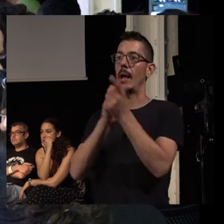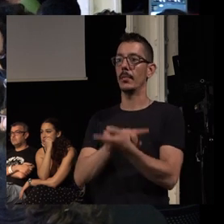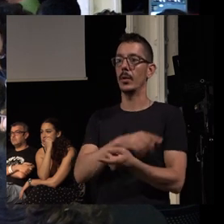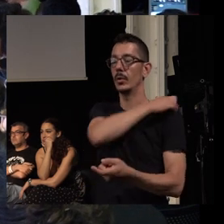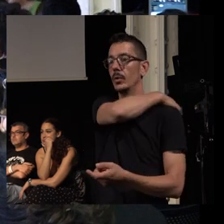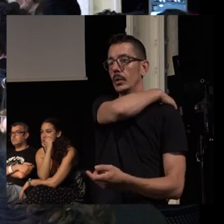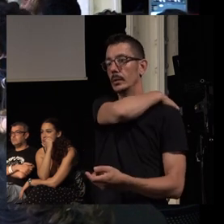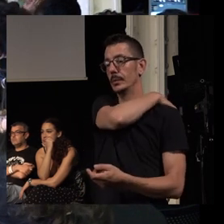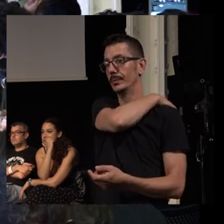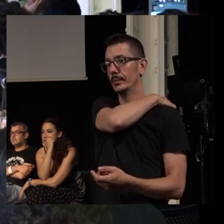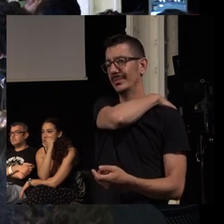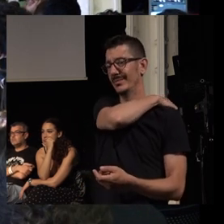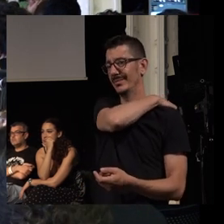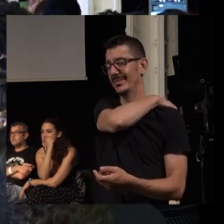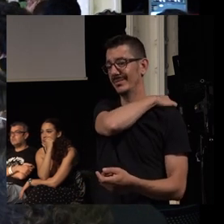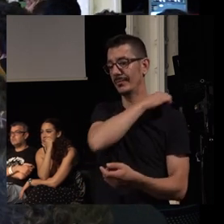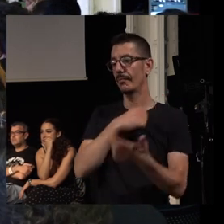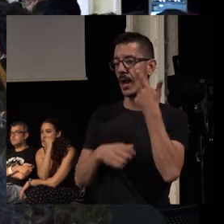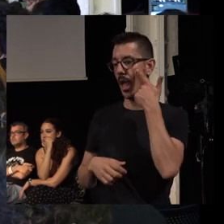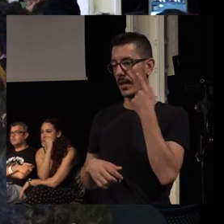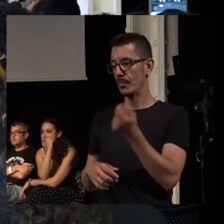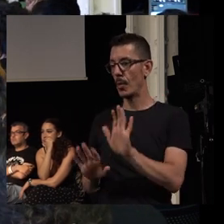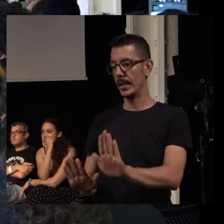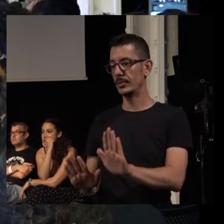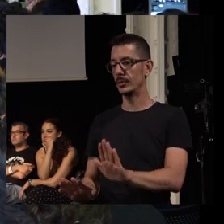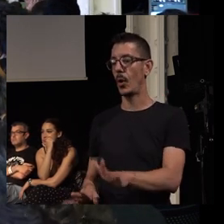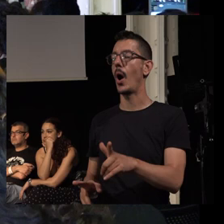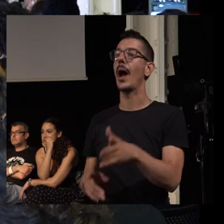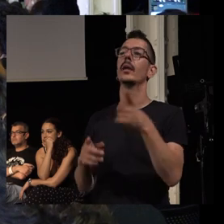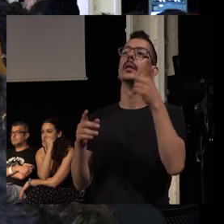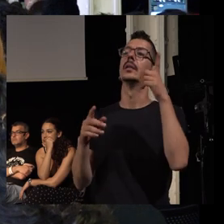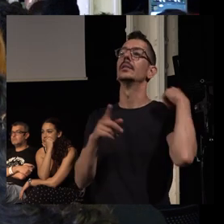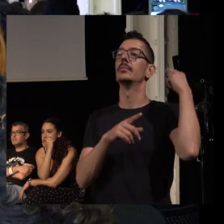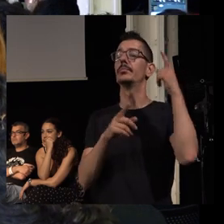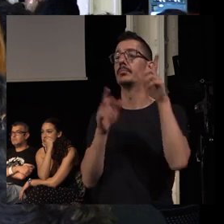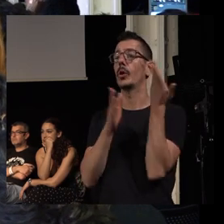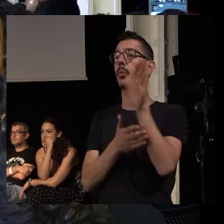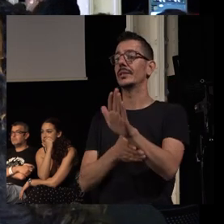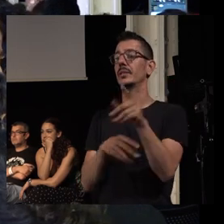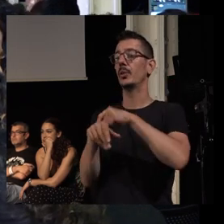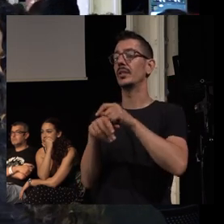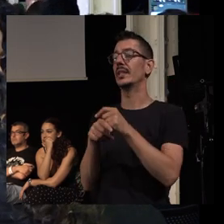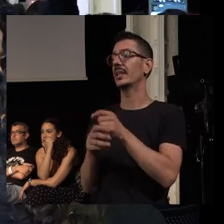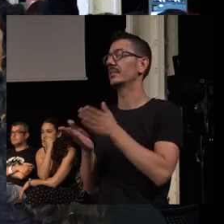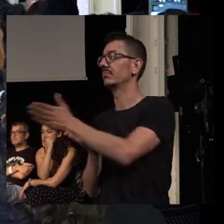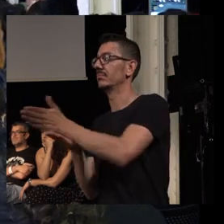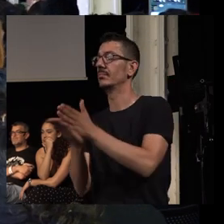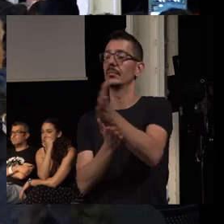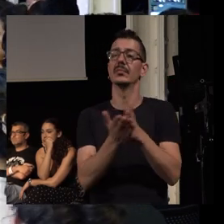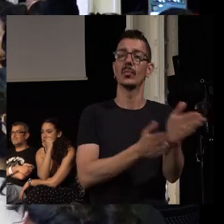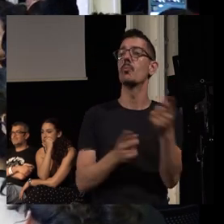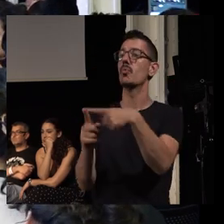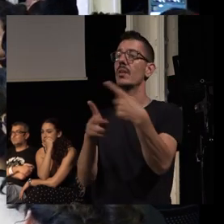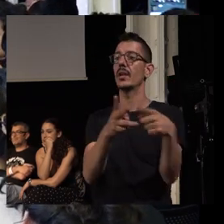momento, o sea, quiero decir, es que aquí hay diversidades de trayectorias políticas, de propuestas políticas, no es lo